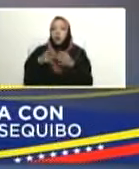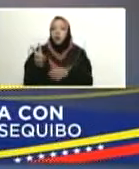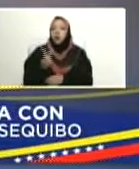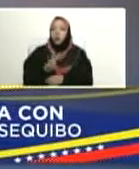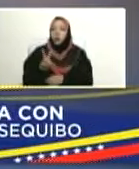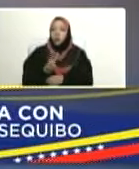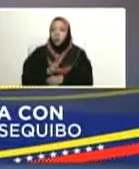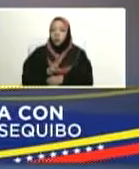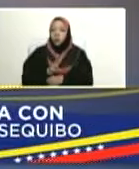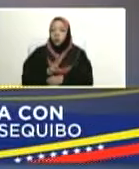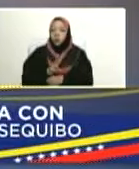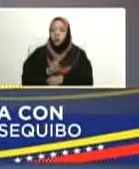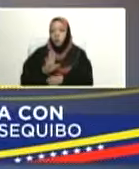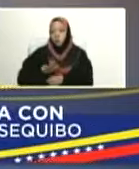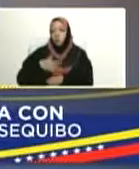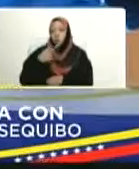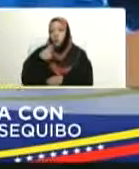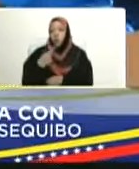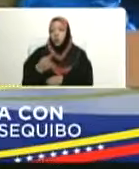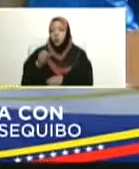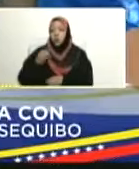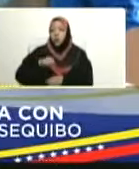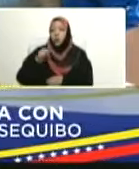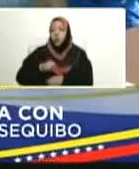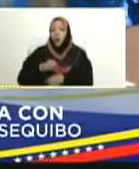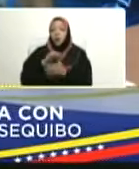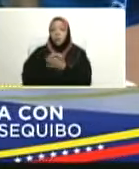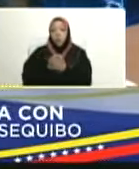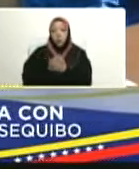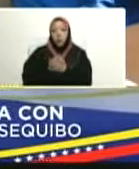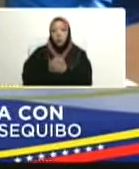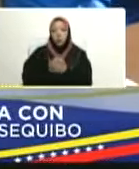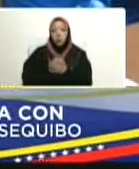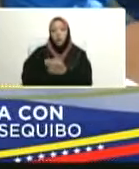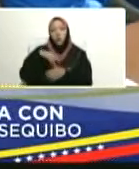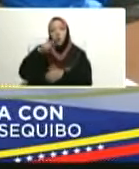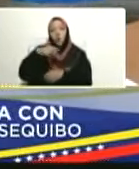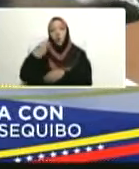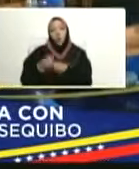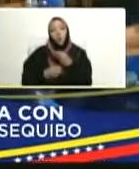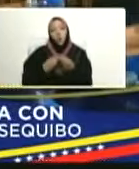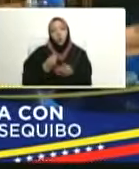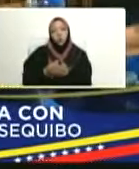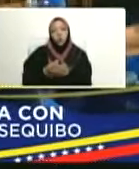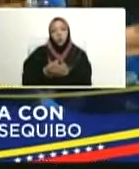Unida, puedo decirlo. Compatriotas, hoy que ustedes están